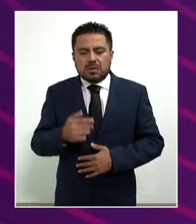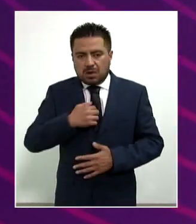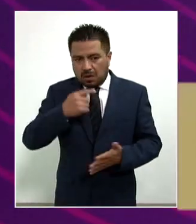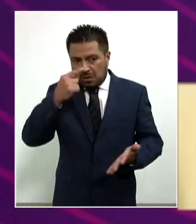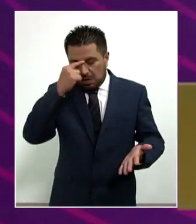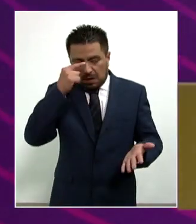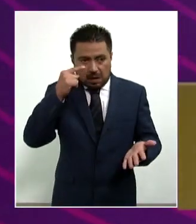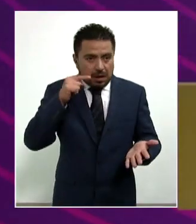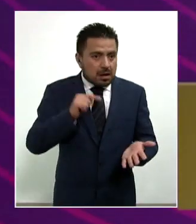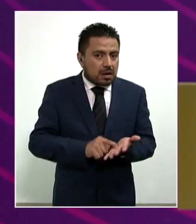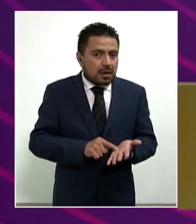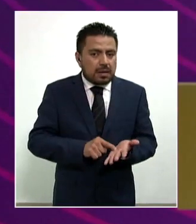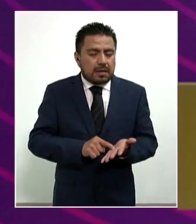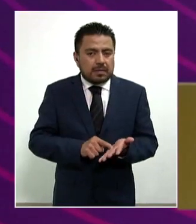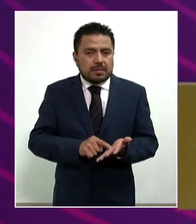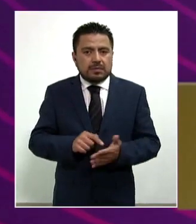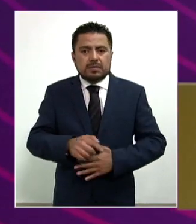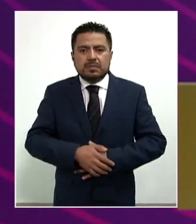creo que